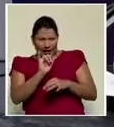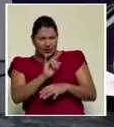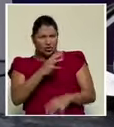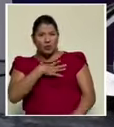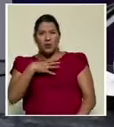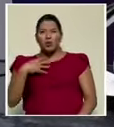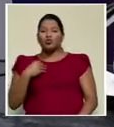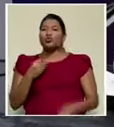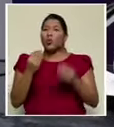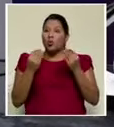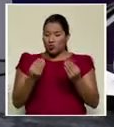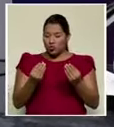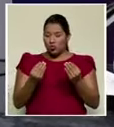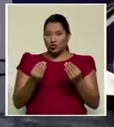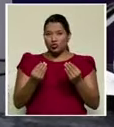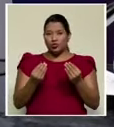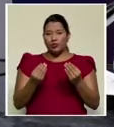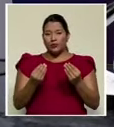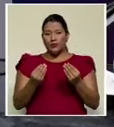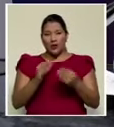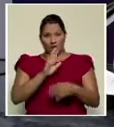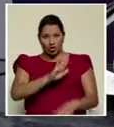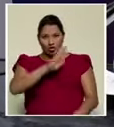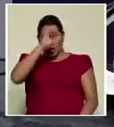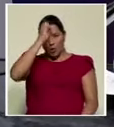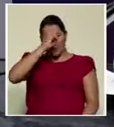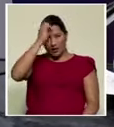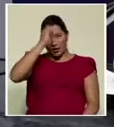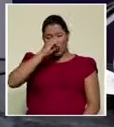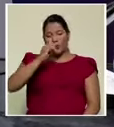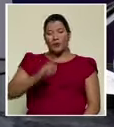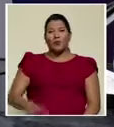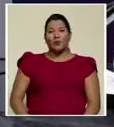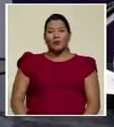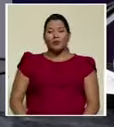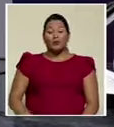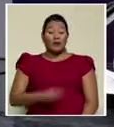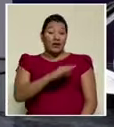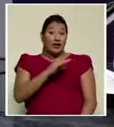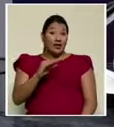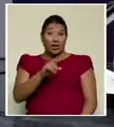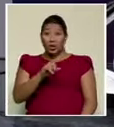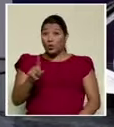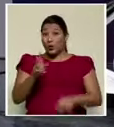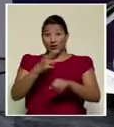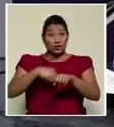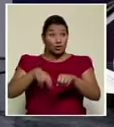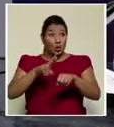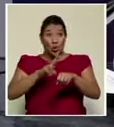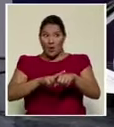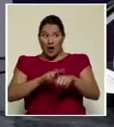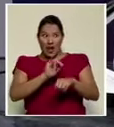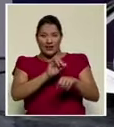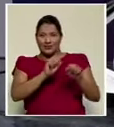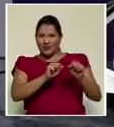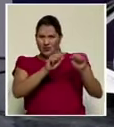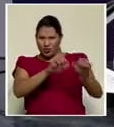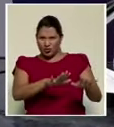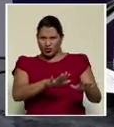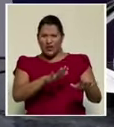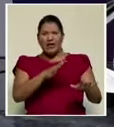y en la misma línea de lo inusual que resulta una dimisión de este tipo, un hacerse a un